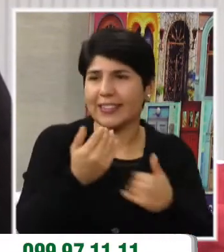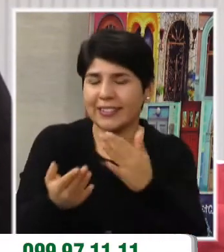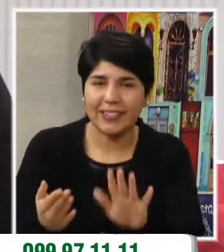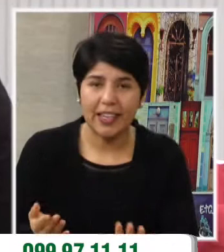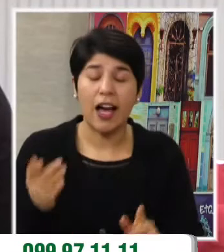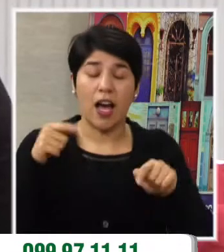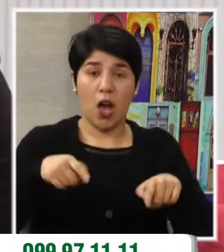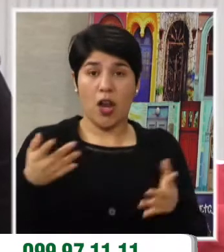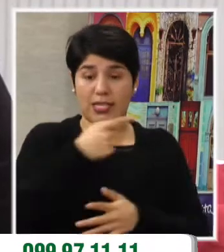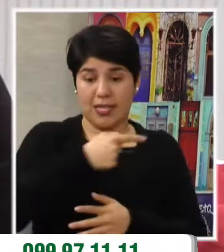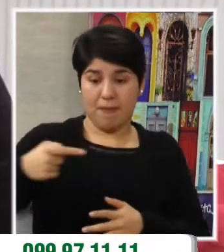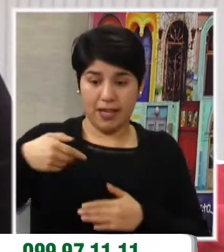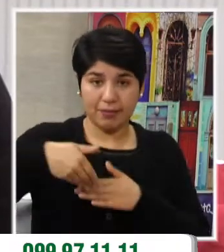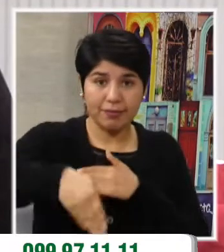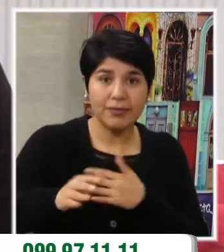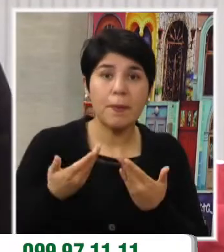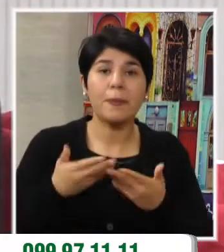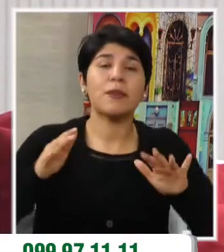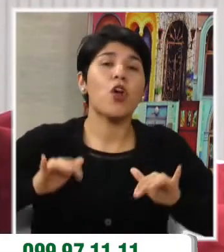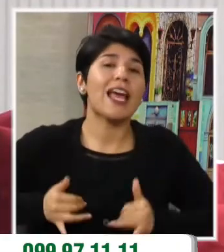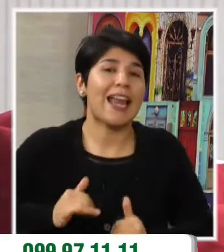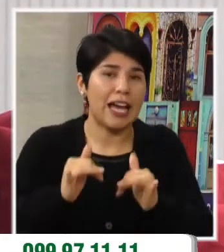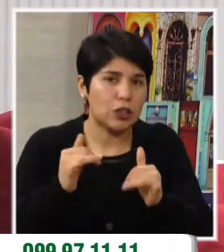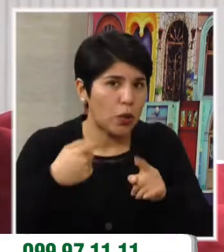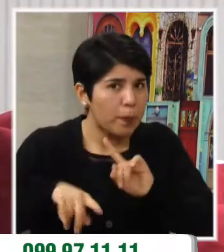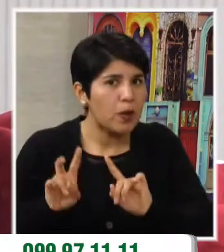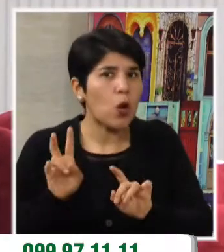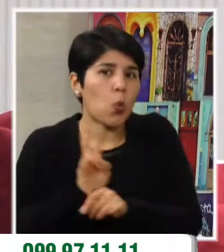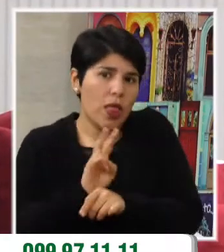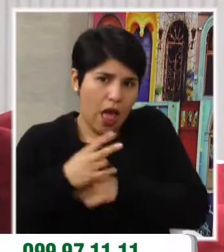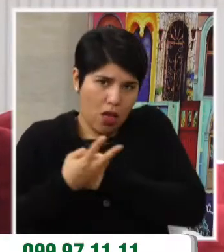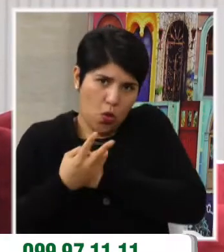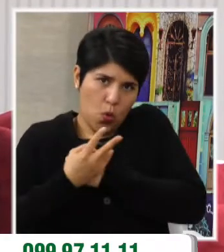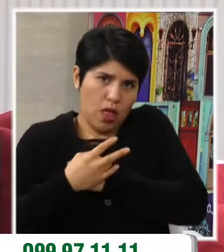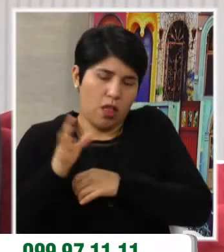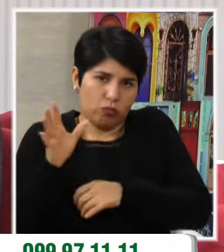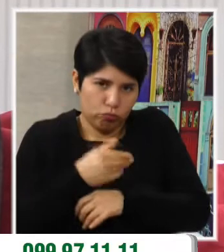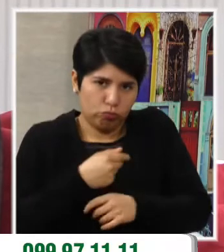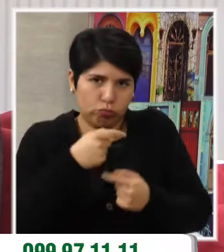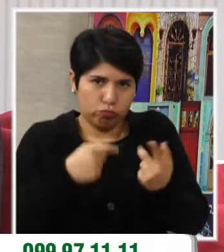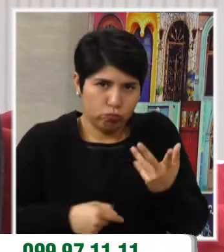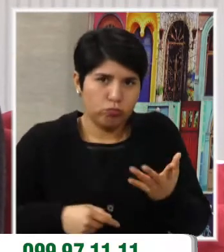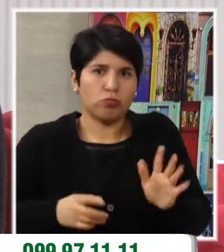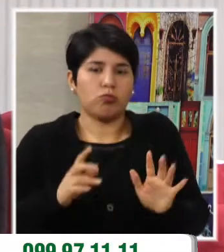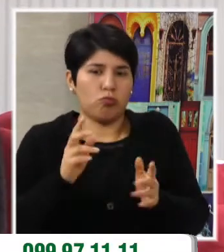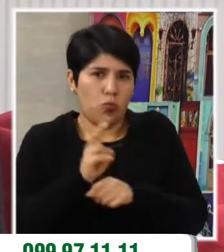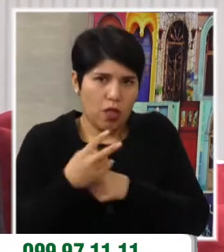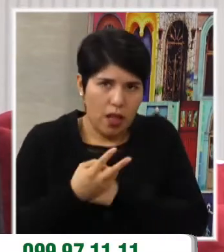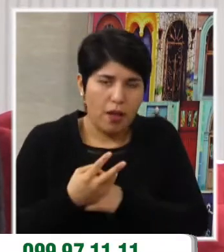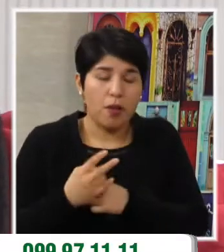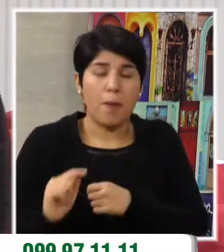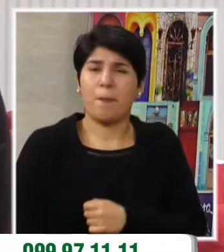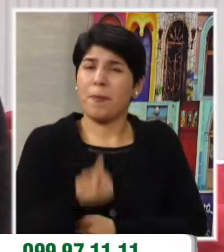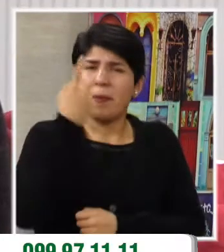empezamos con las actividades recreativas bueno pero cumpliendo absolutamente todo el protocolo la primera experiencia